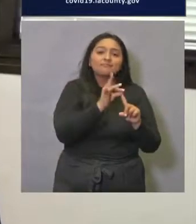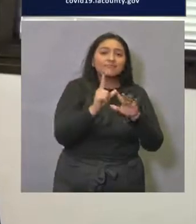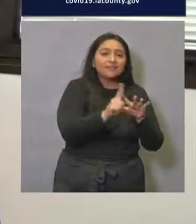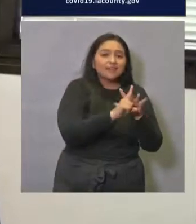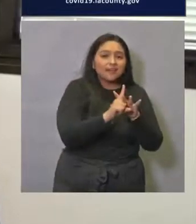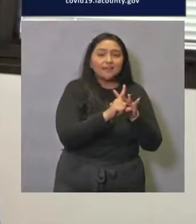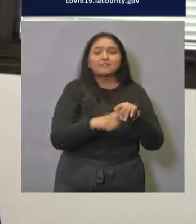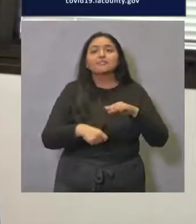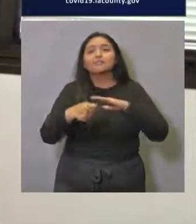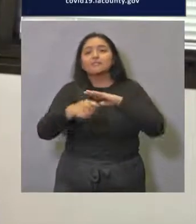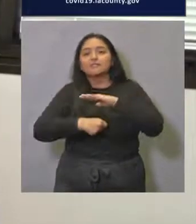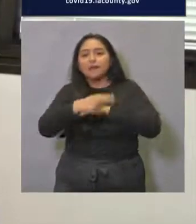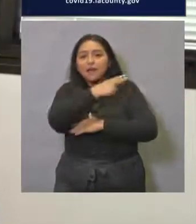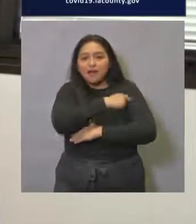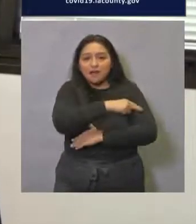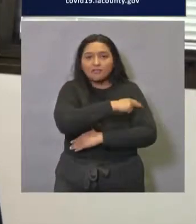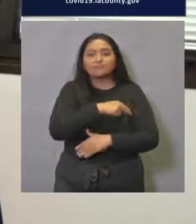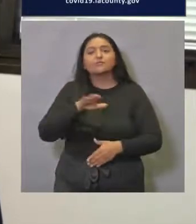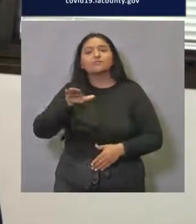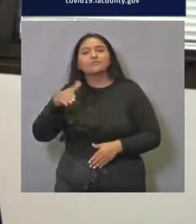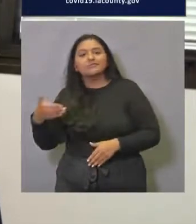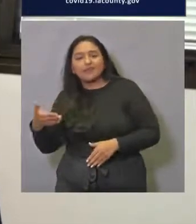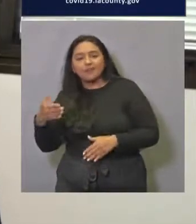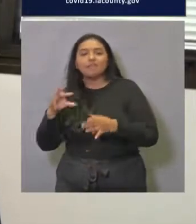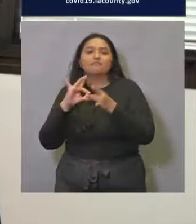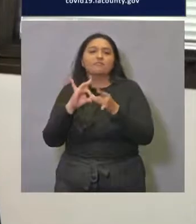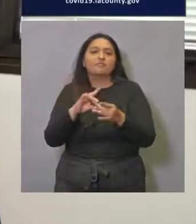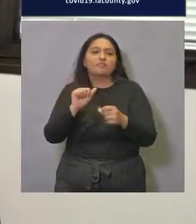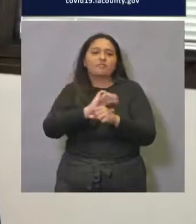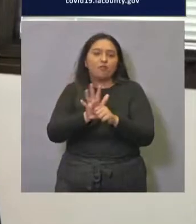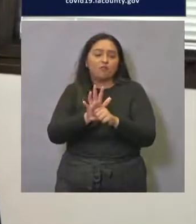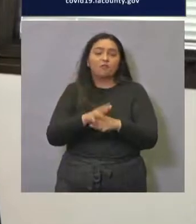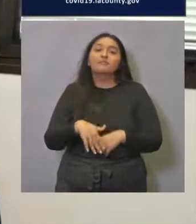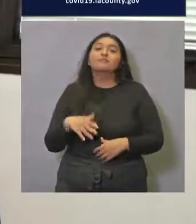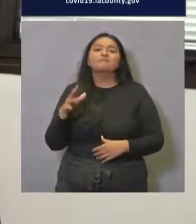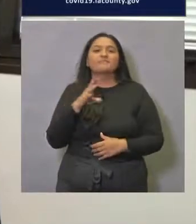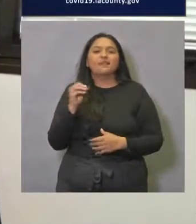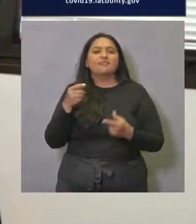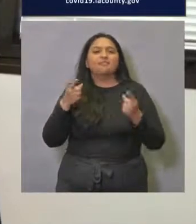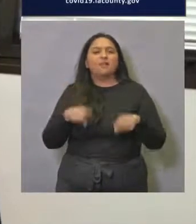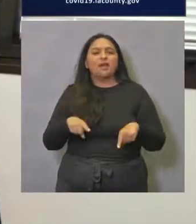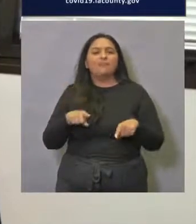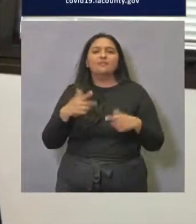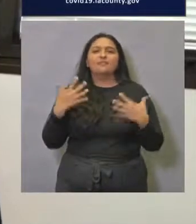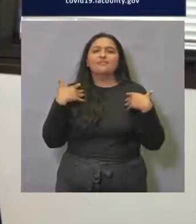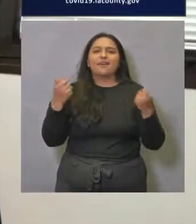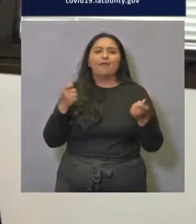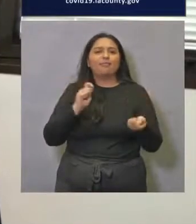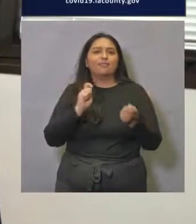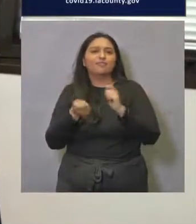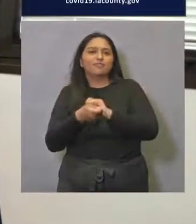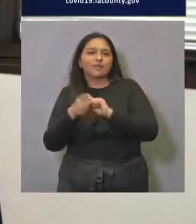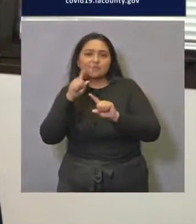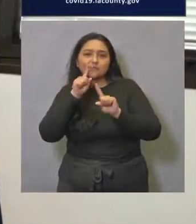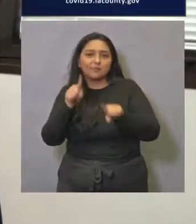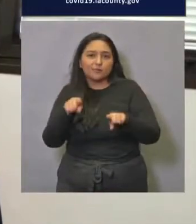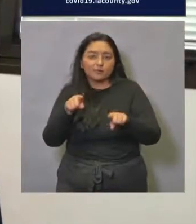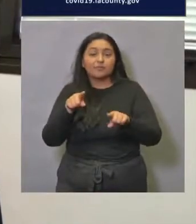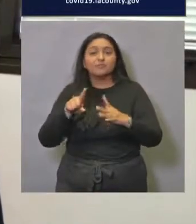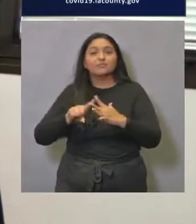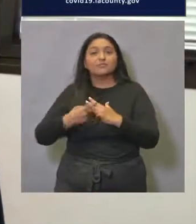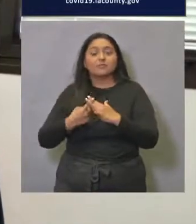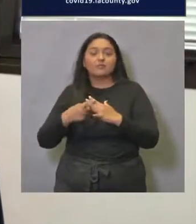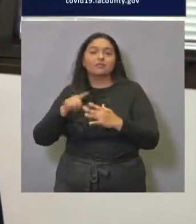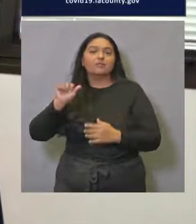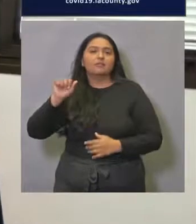y brotes de COVID-19 y cambios en la orden del funcionario de salud que entrarán en vigor el 15 de